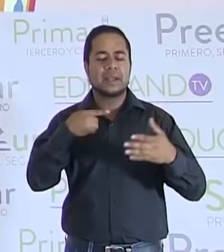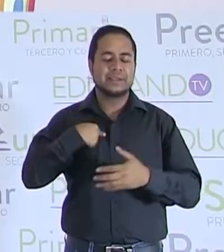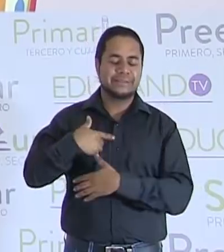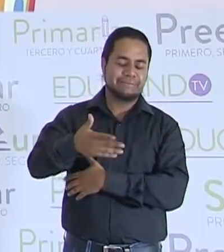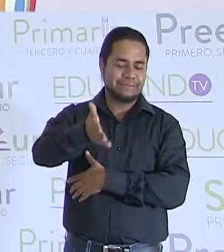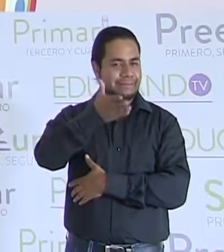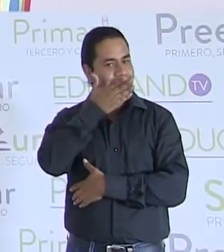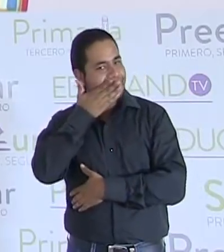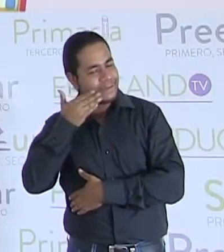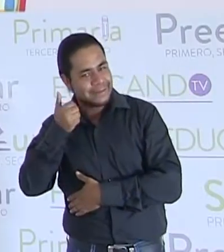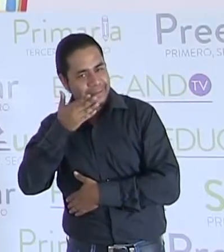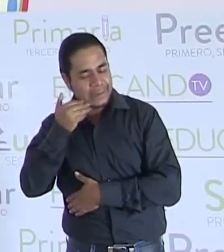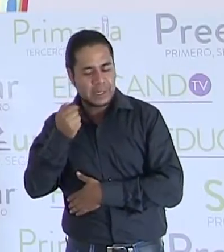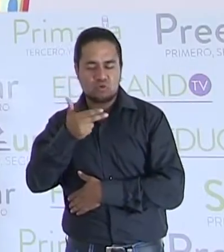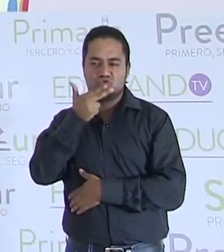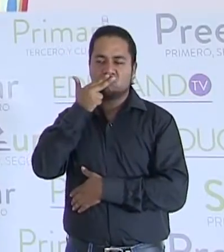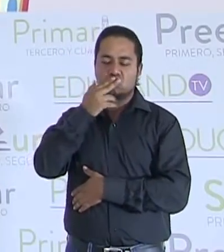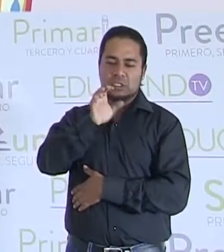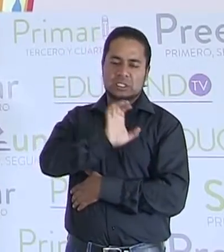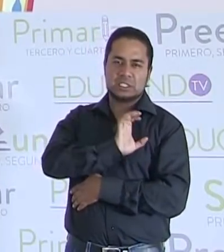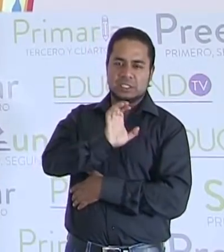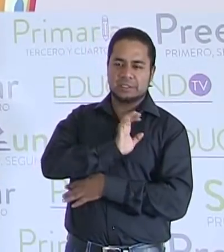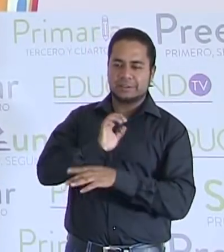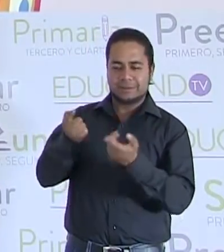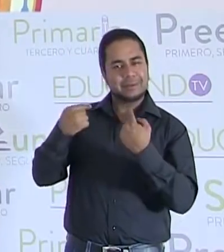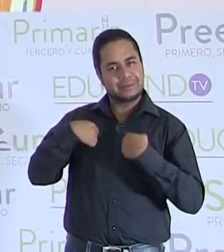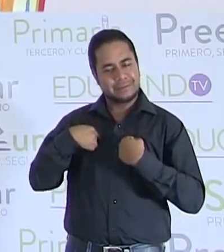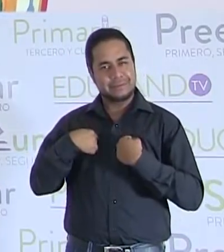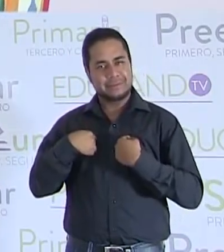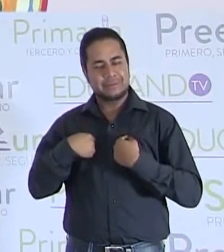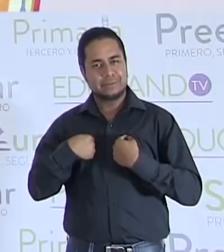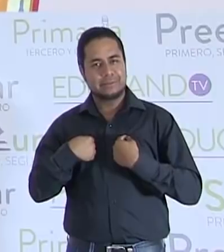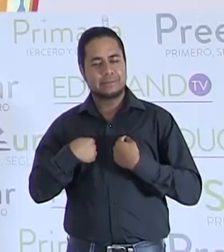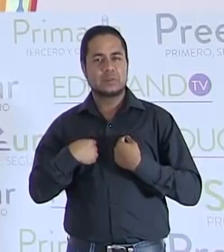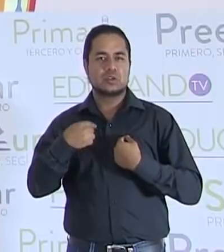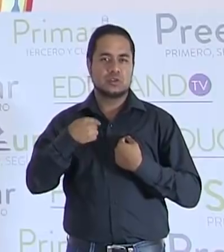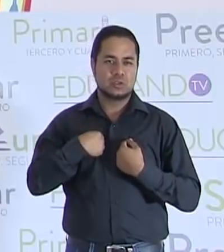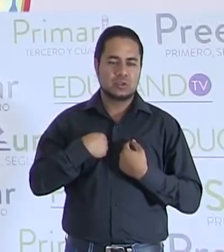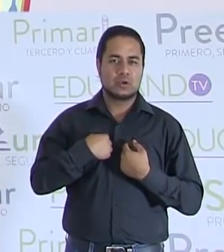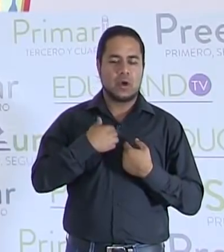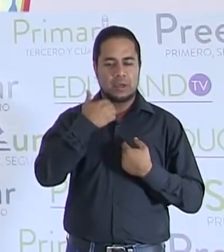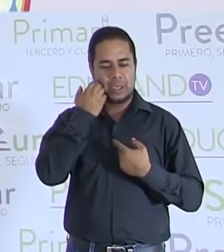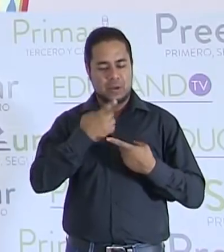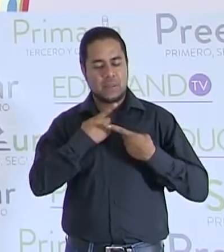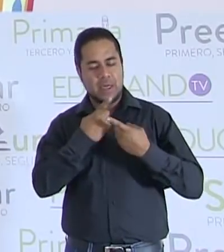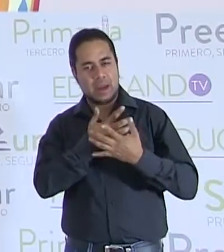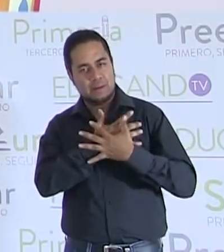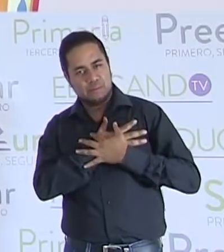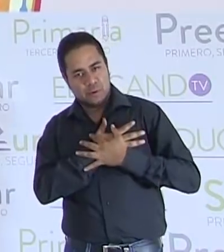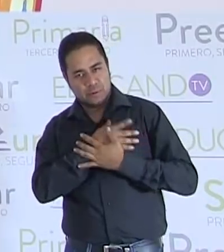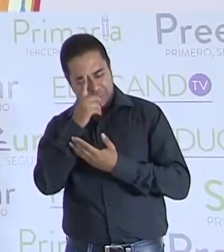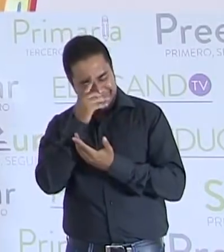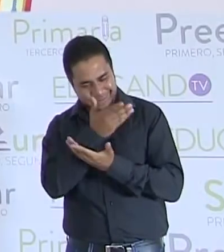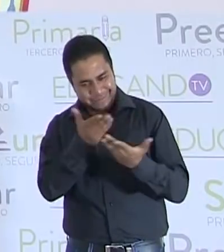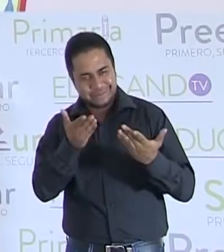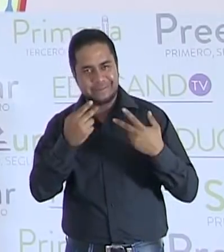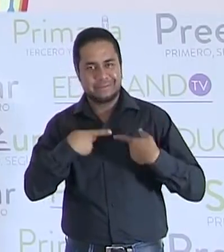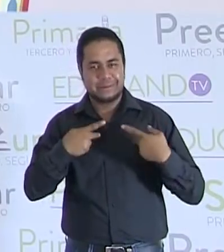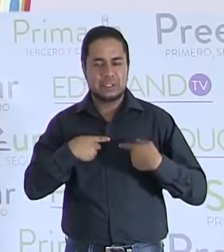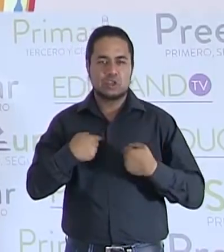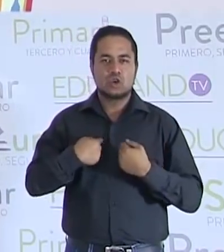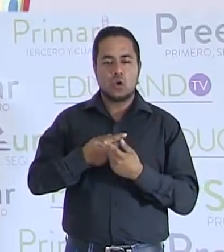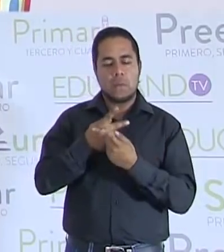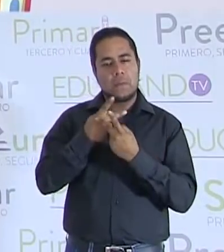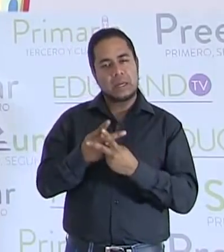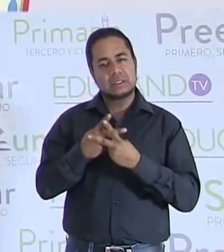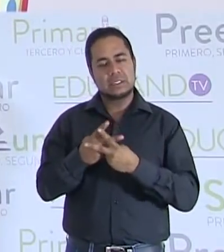muy apreciados, queremos, demostramos amor a los demás, somos pacientes,